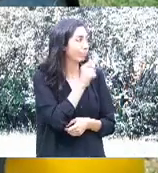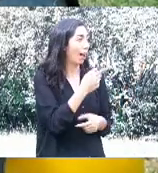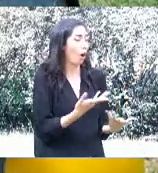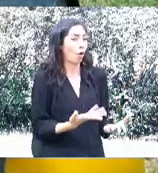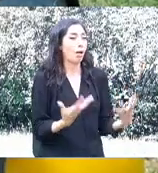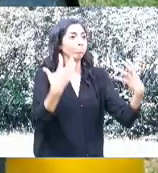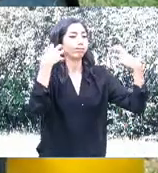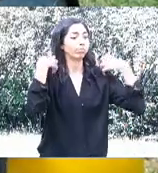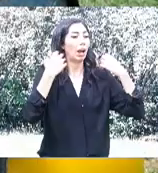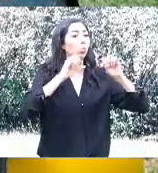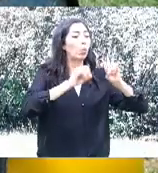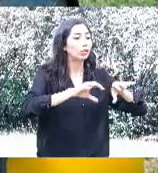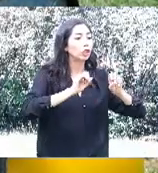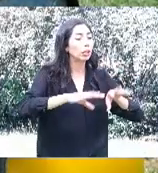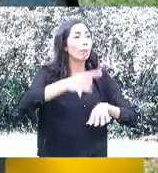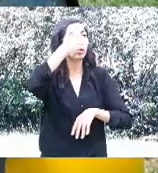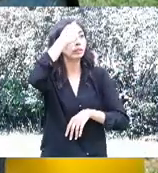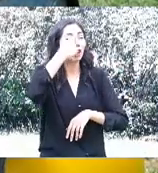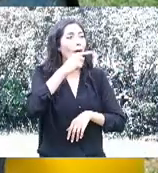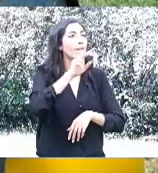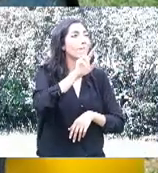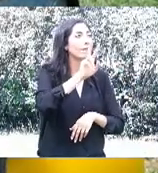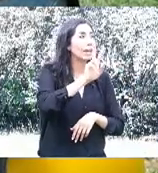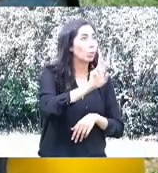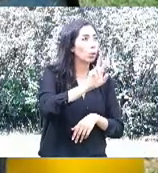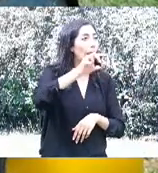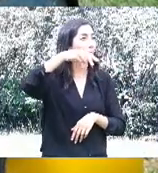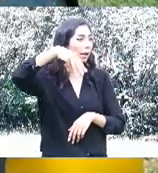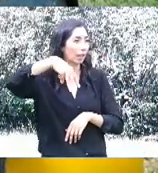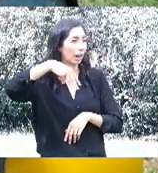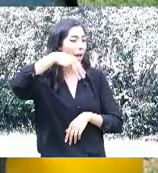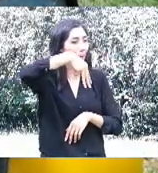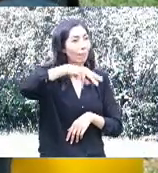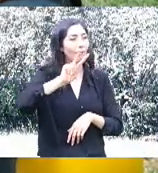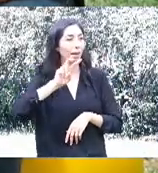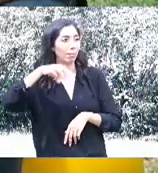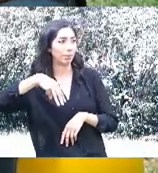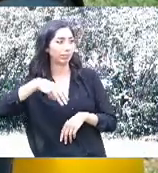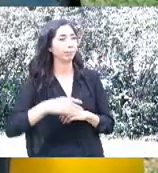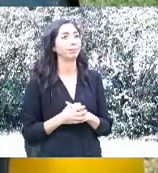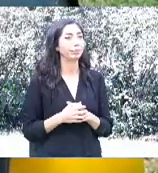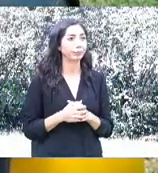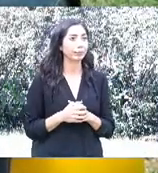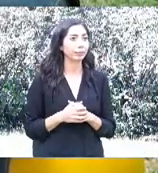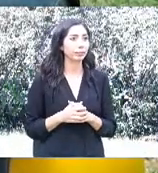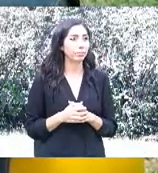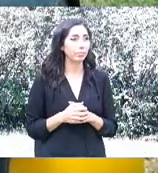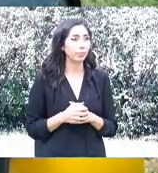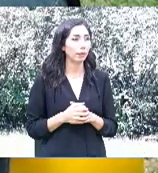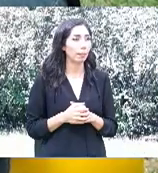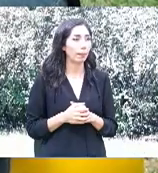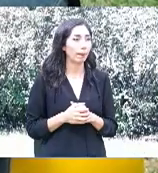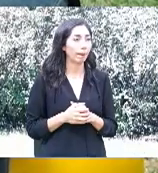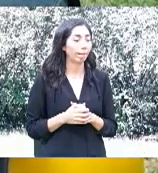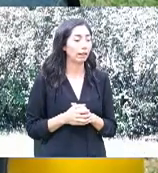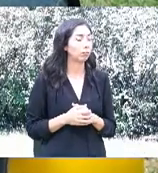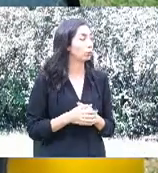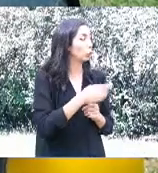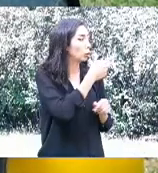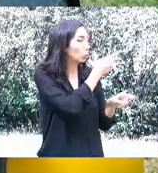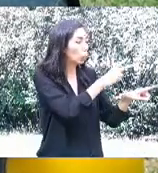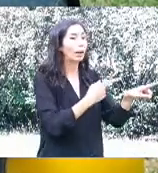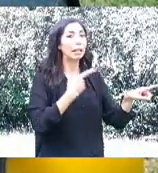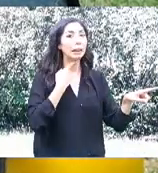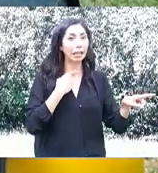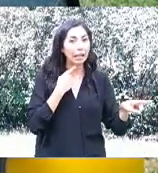del museo vicuña maquena el museo ciudadano vic cuñ maquena eh su interés en